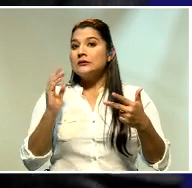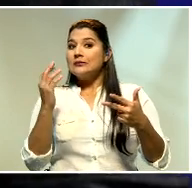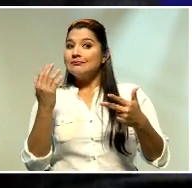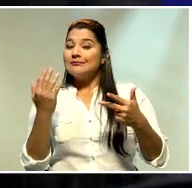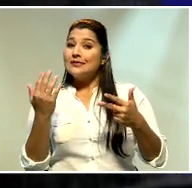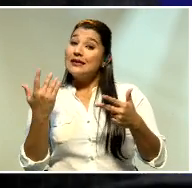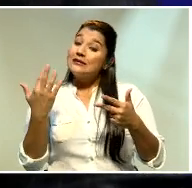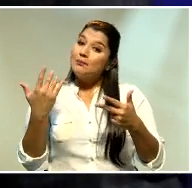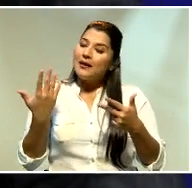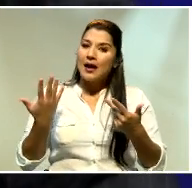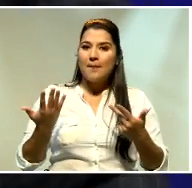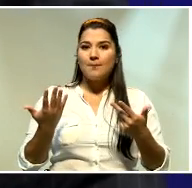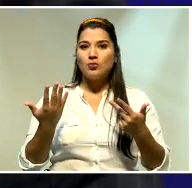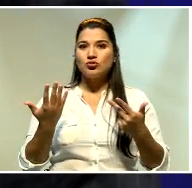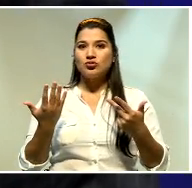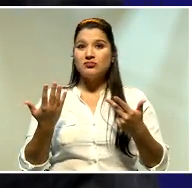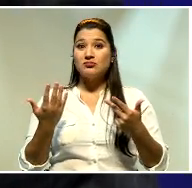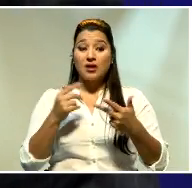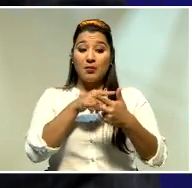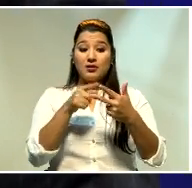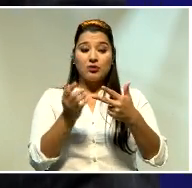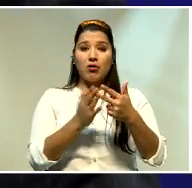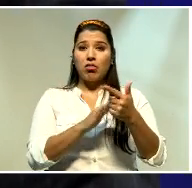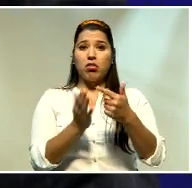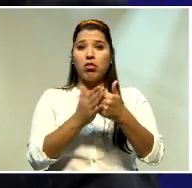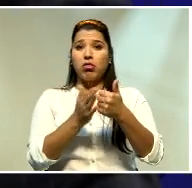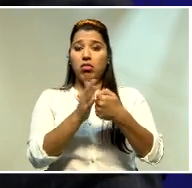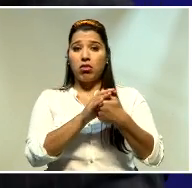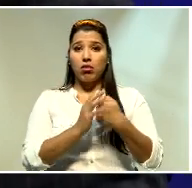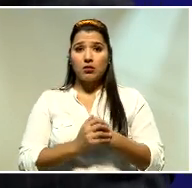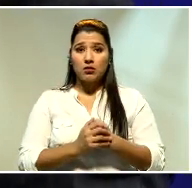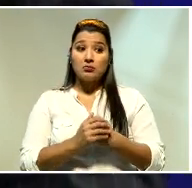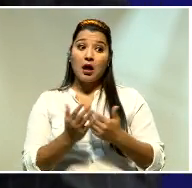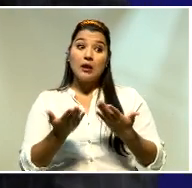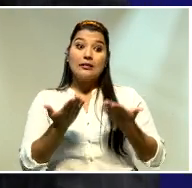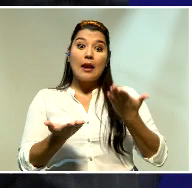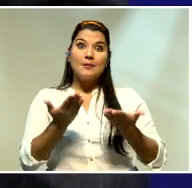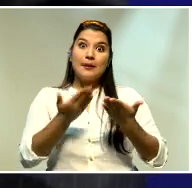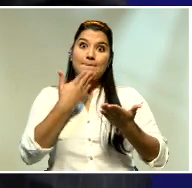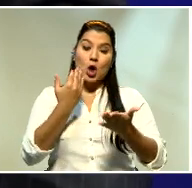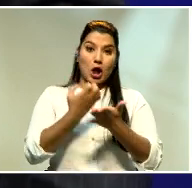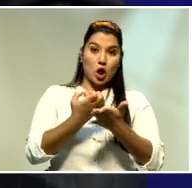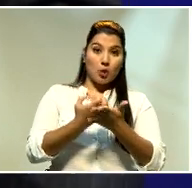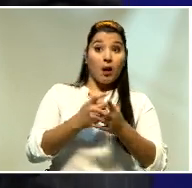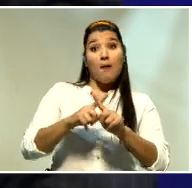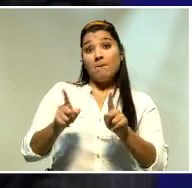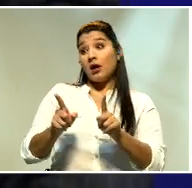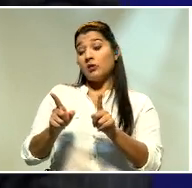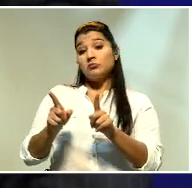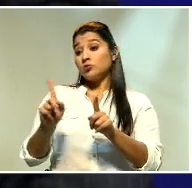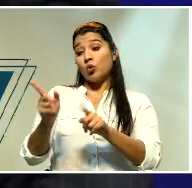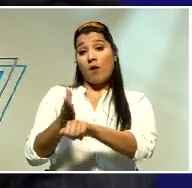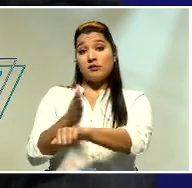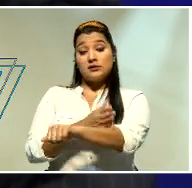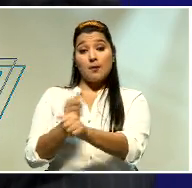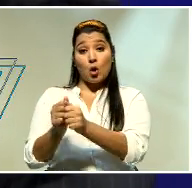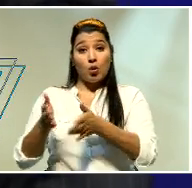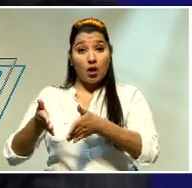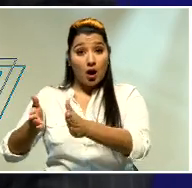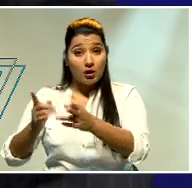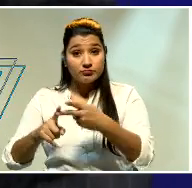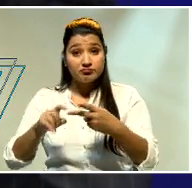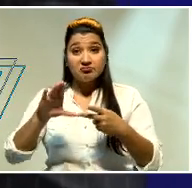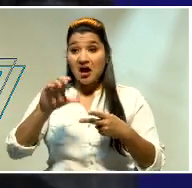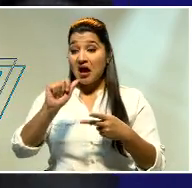pero hubiéramos dejado a la gente de San Ramón y Occidente sin avanzar en la carretera, no estaríamos con la CAF teniendo una deuda más económica